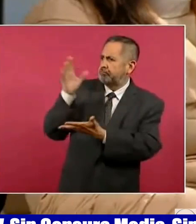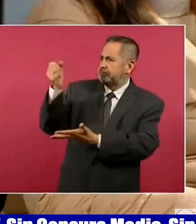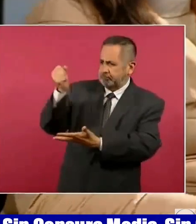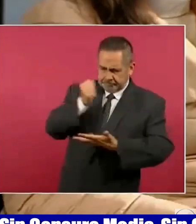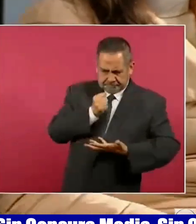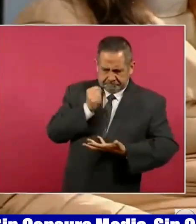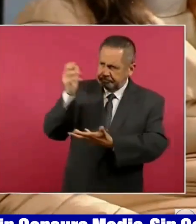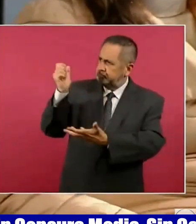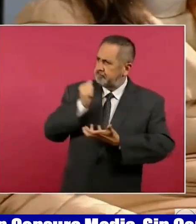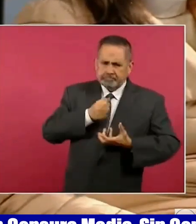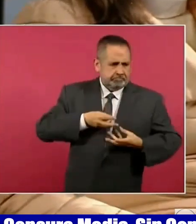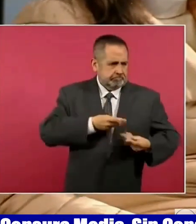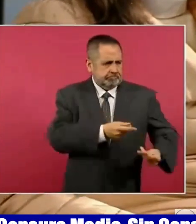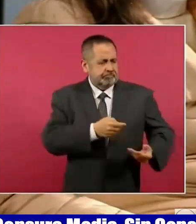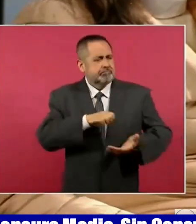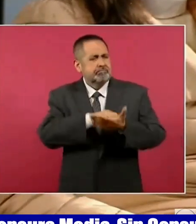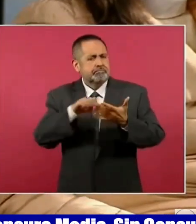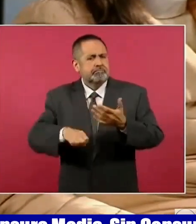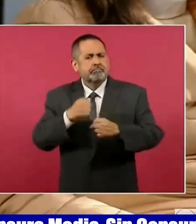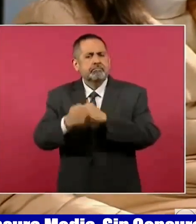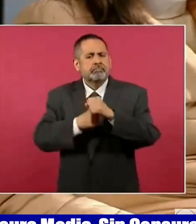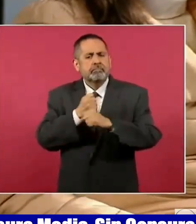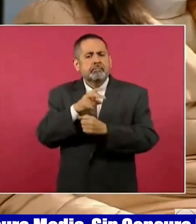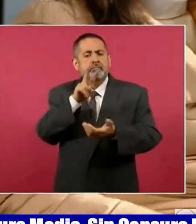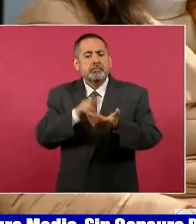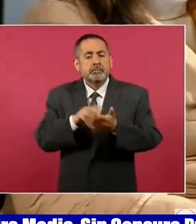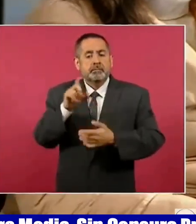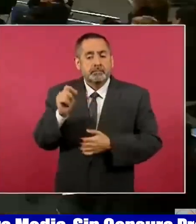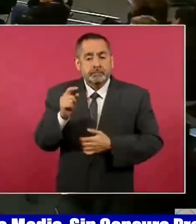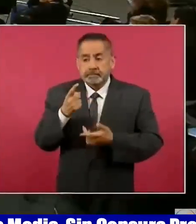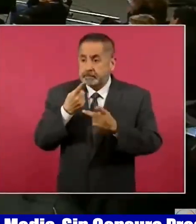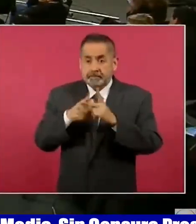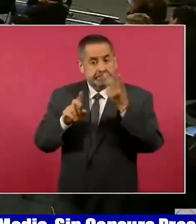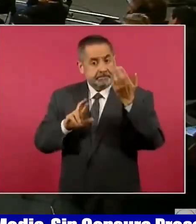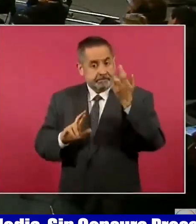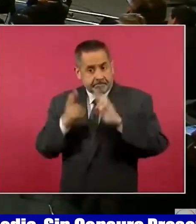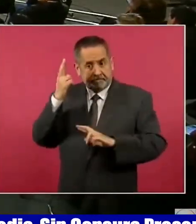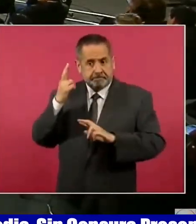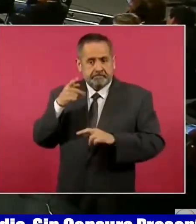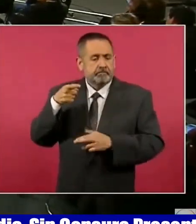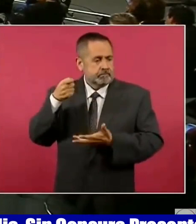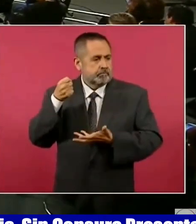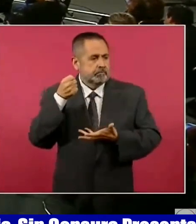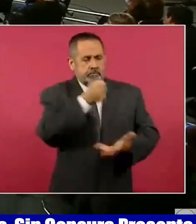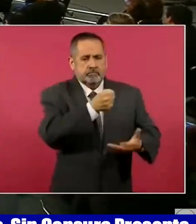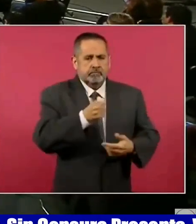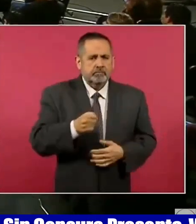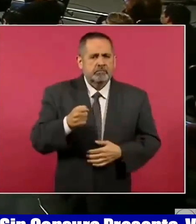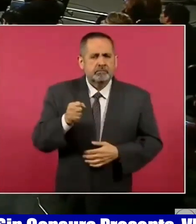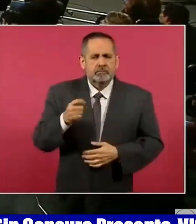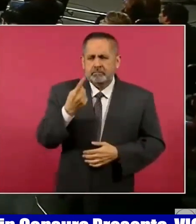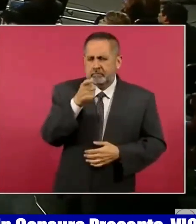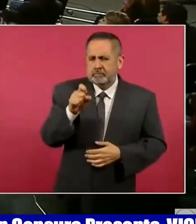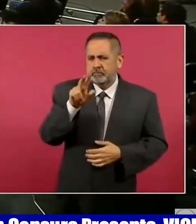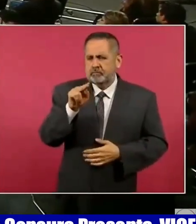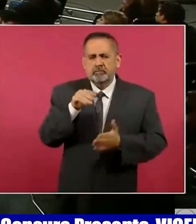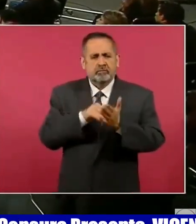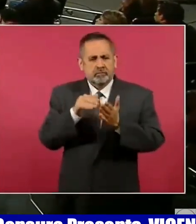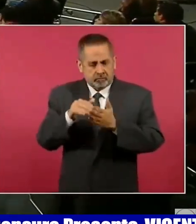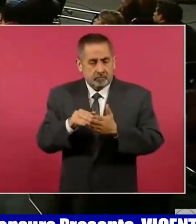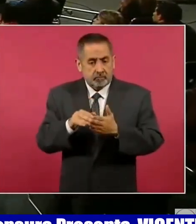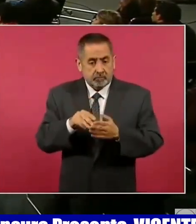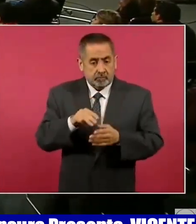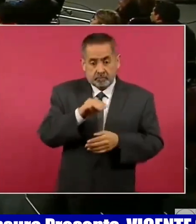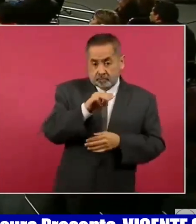gobierno y del gobierno del fantasma Alfredo del Mazo, la activista podría salir hoy mismo. Y